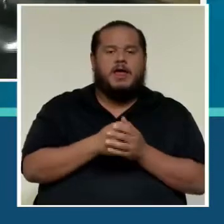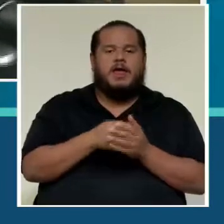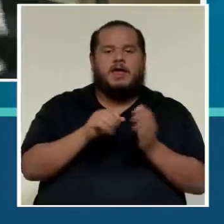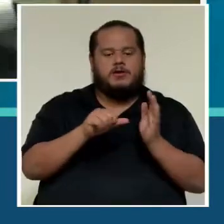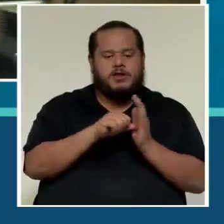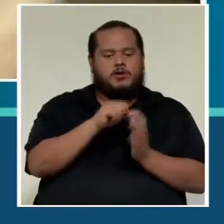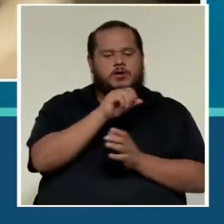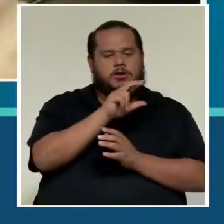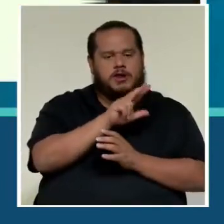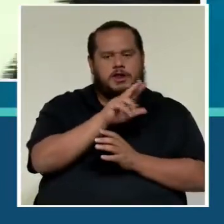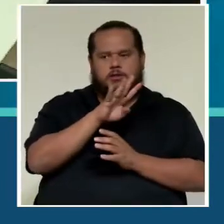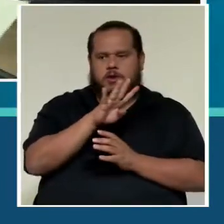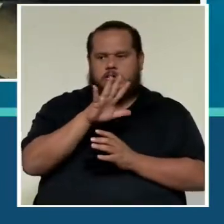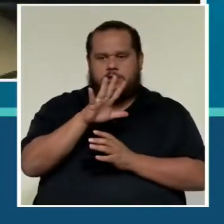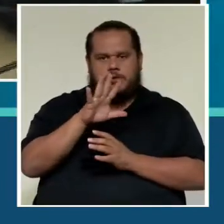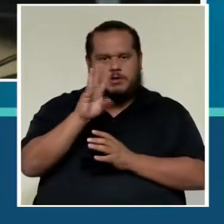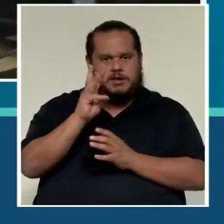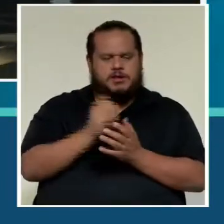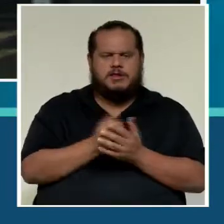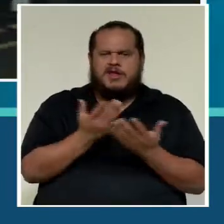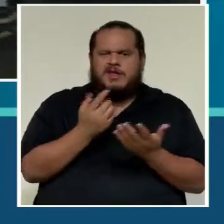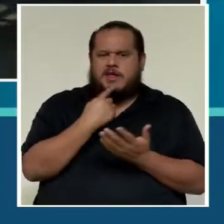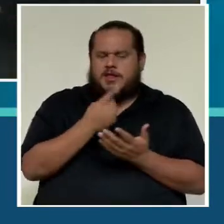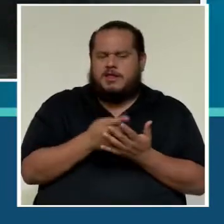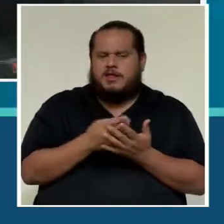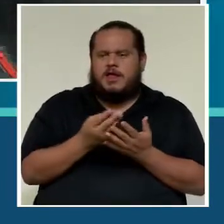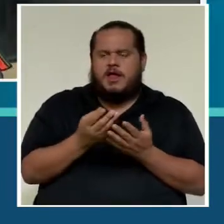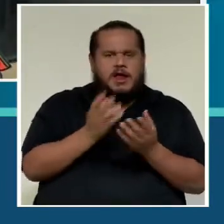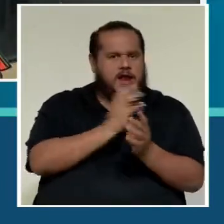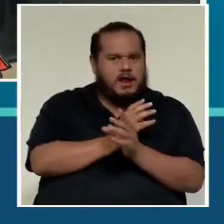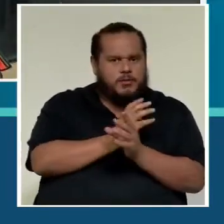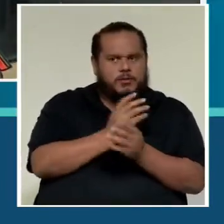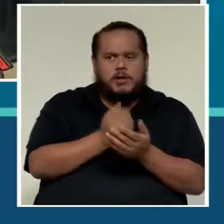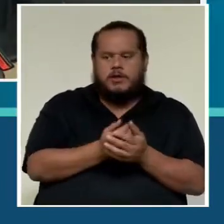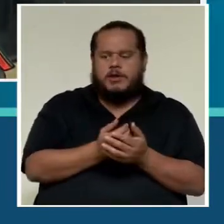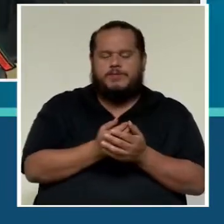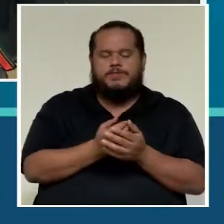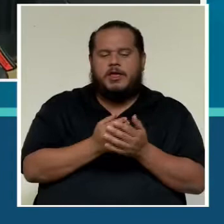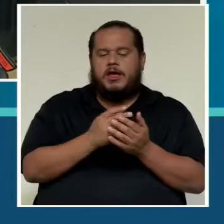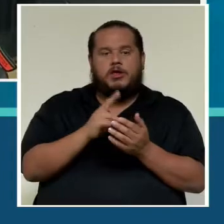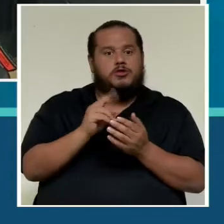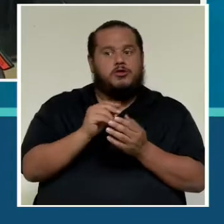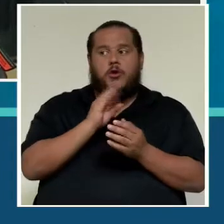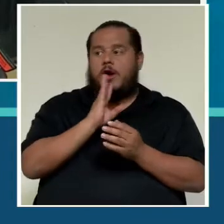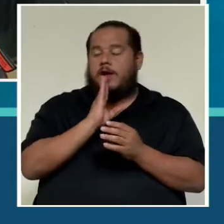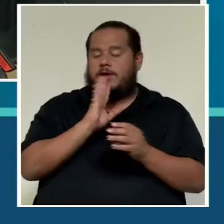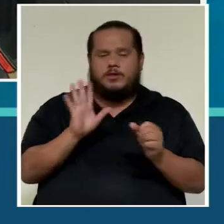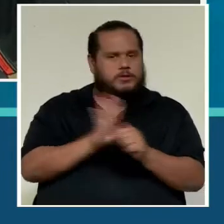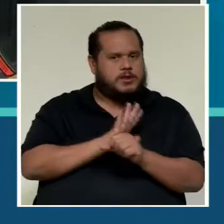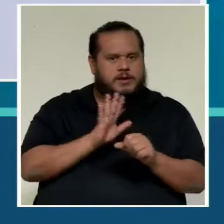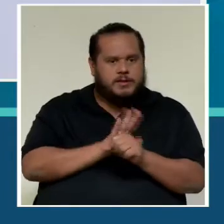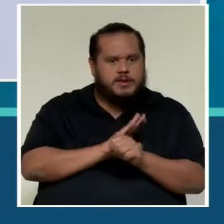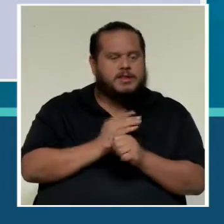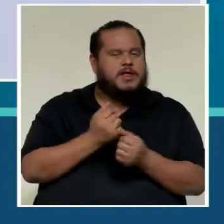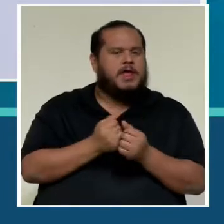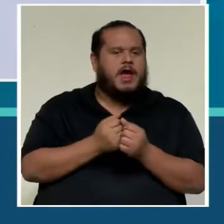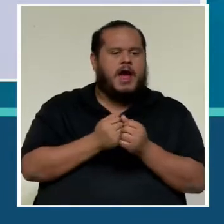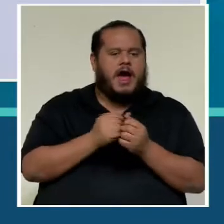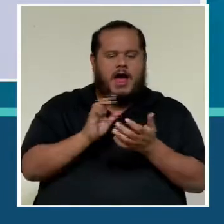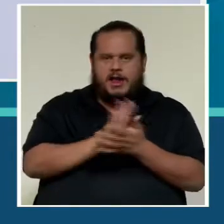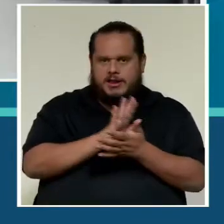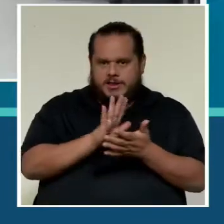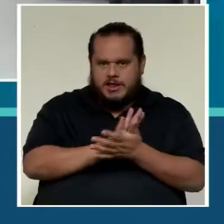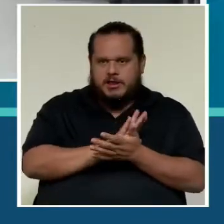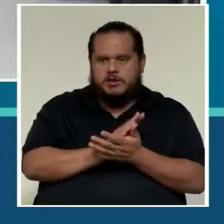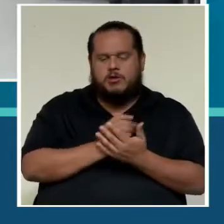6 específicamente. ¿Qué es lo que dice la Procuraduría? No se refiere totalmente al texto como tal, que